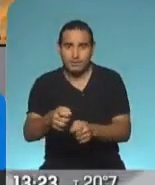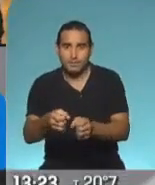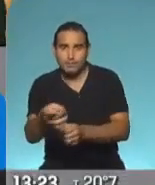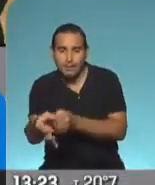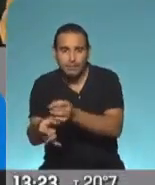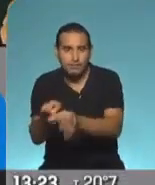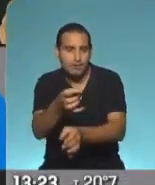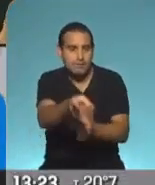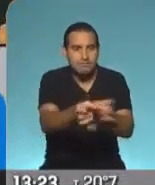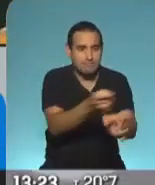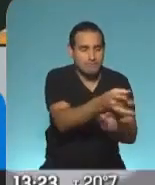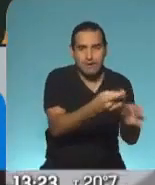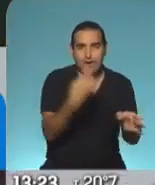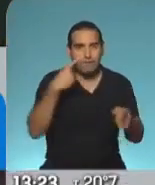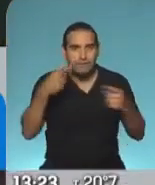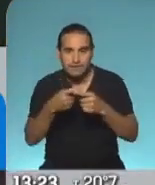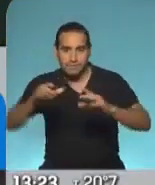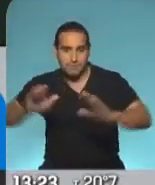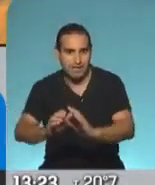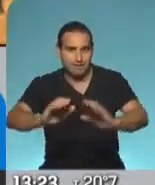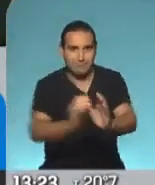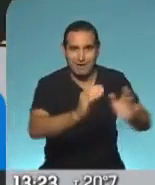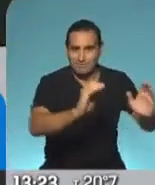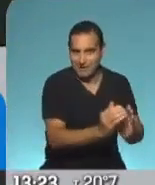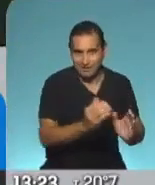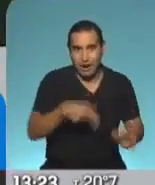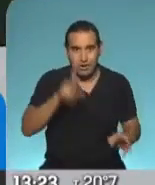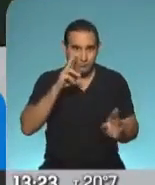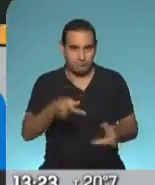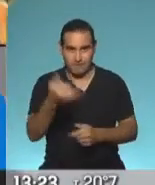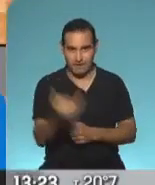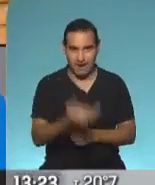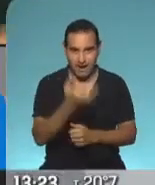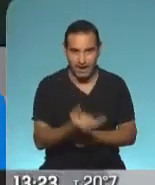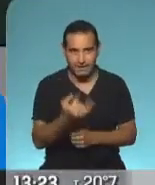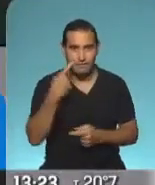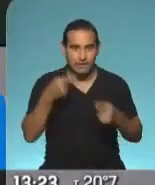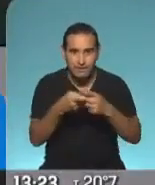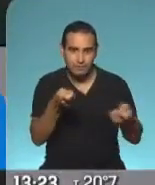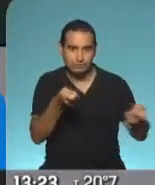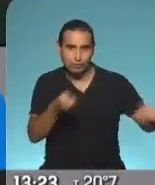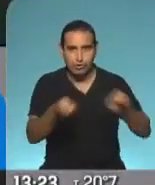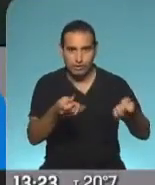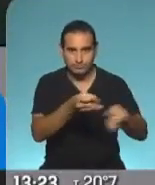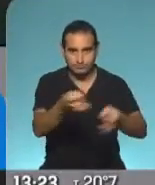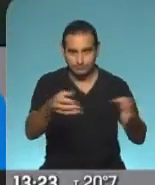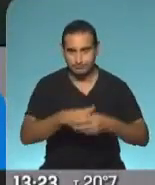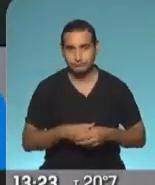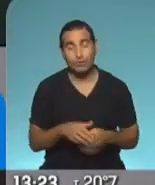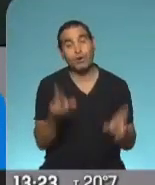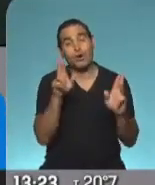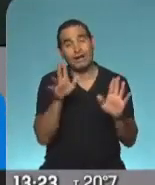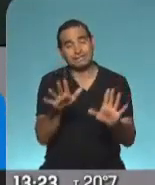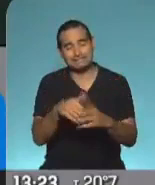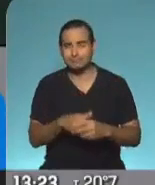estas estrategias de mitigación que se están tomando, que se están llevando a cabo para contener la expansión de la epidemia. Y ojalá así sea, doctor. A